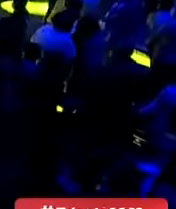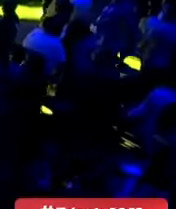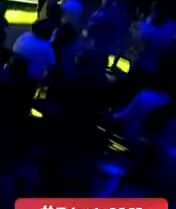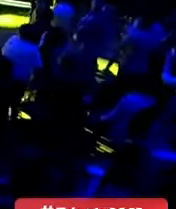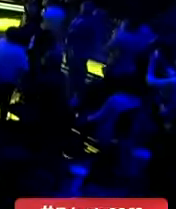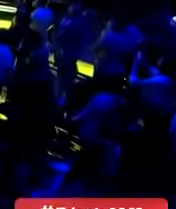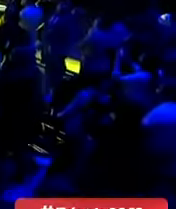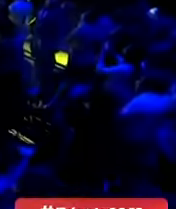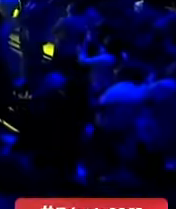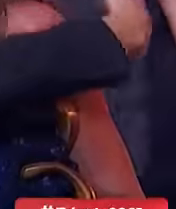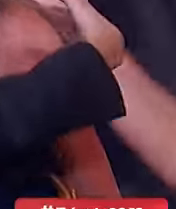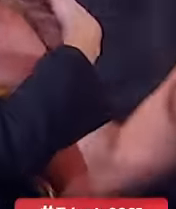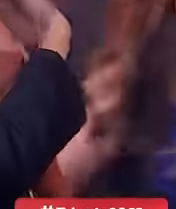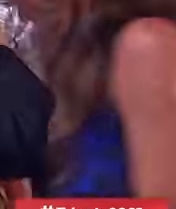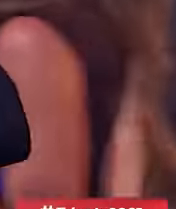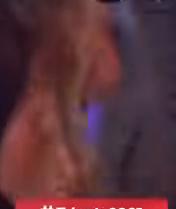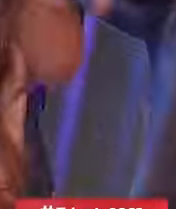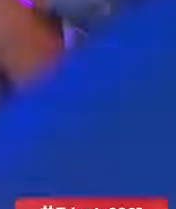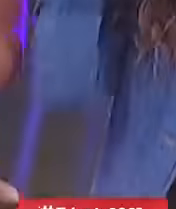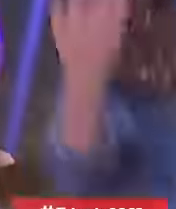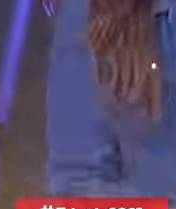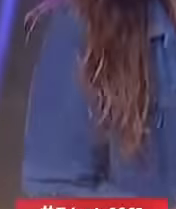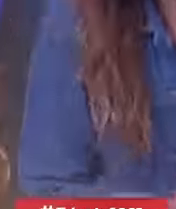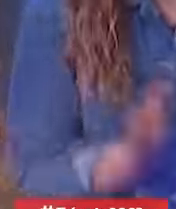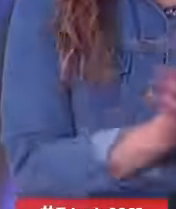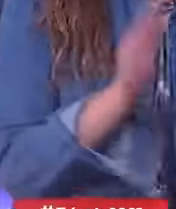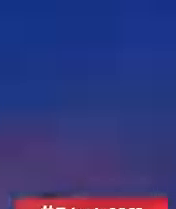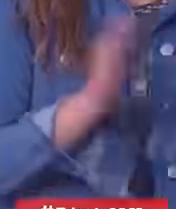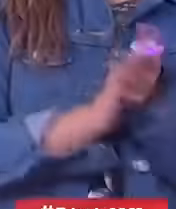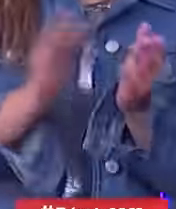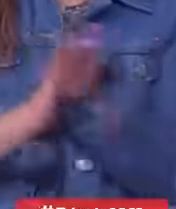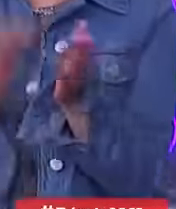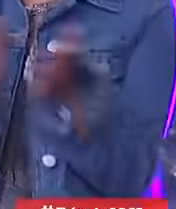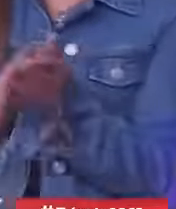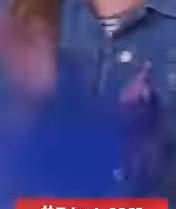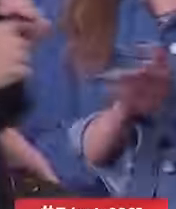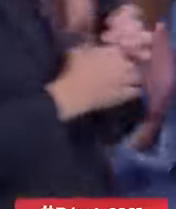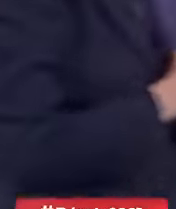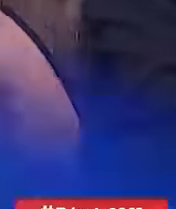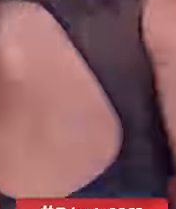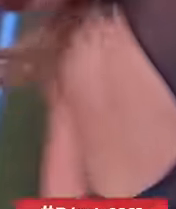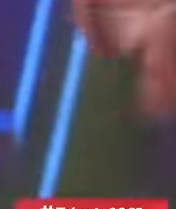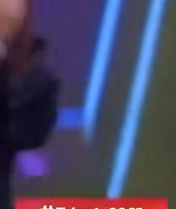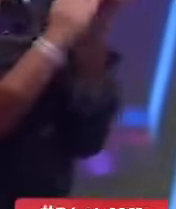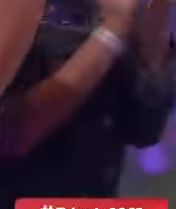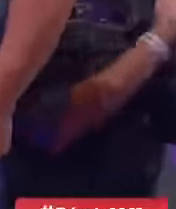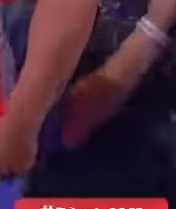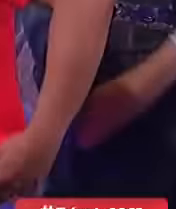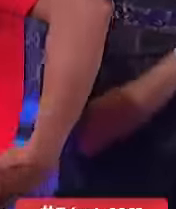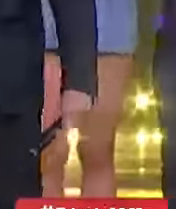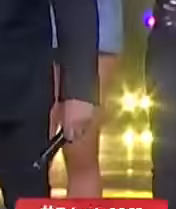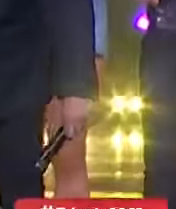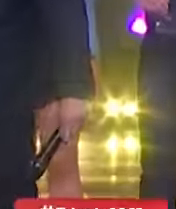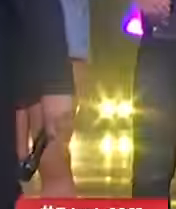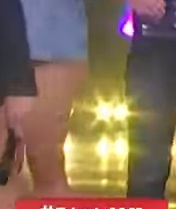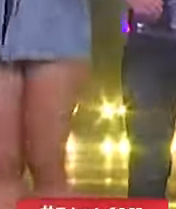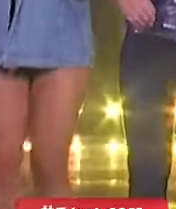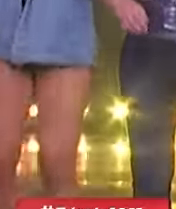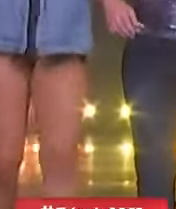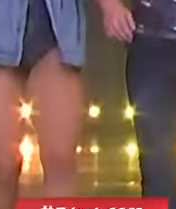gracias. Gracias por estos 20 años de diversión, de entretención, de baile. Los mejores. ¡Oye,